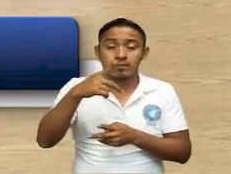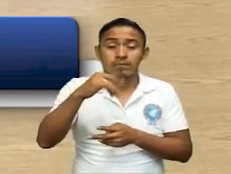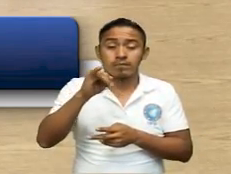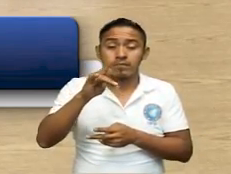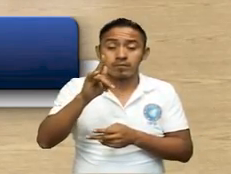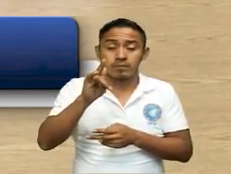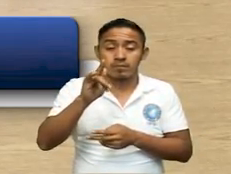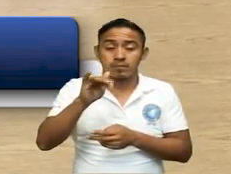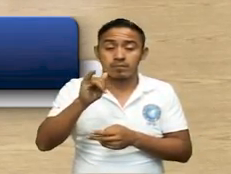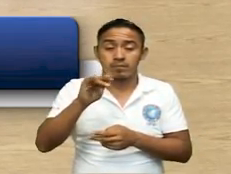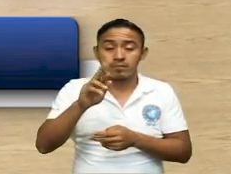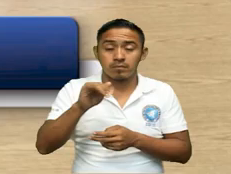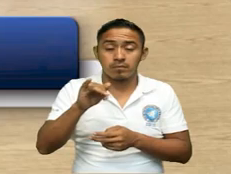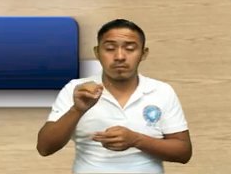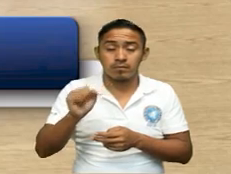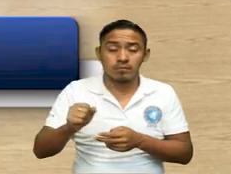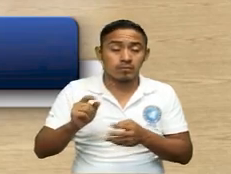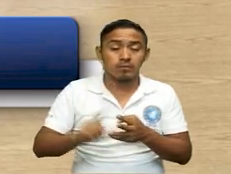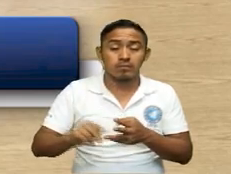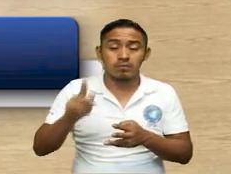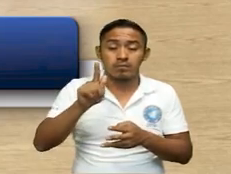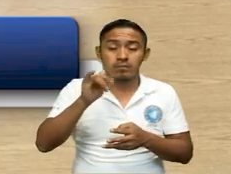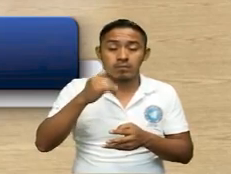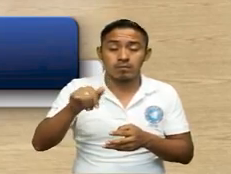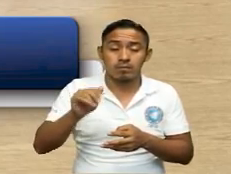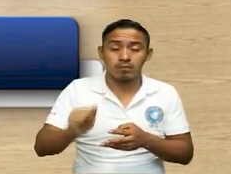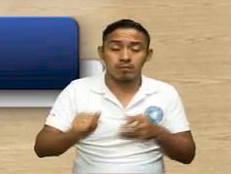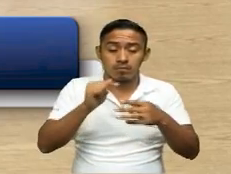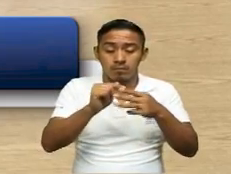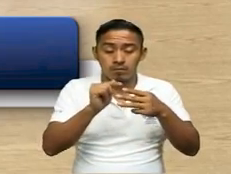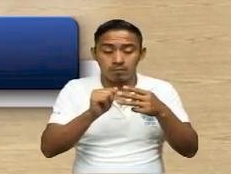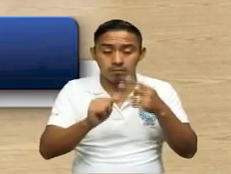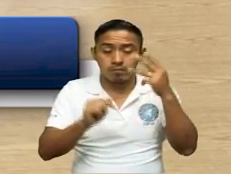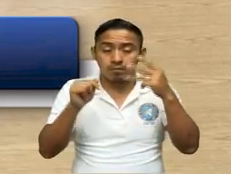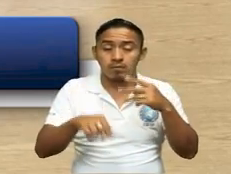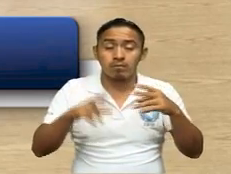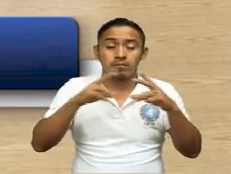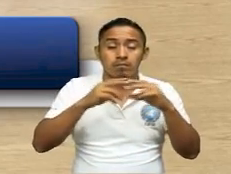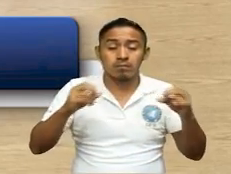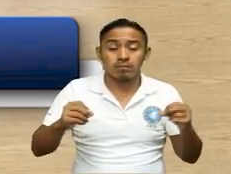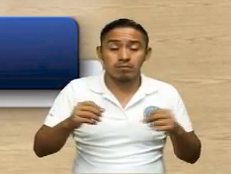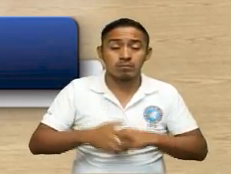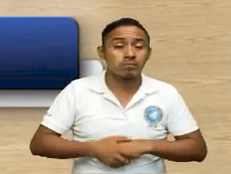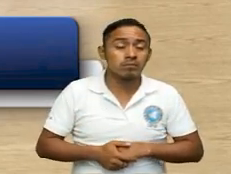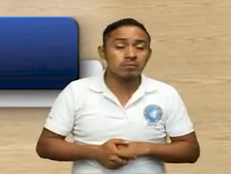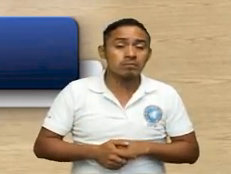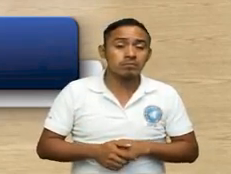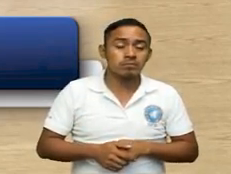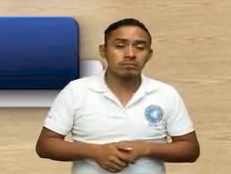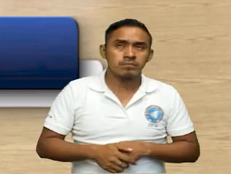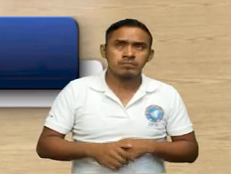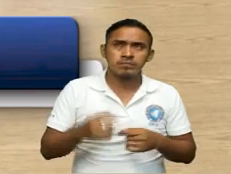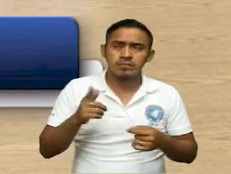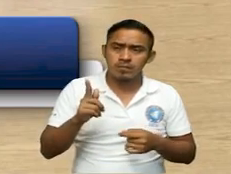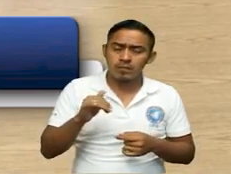versicolor y las tiñas. Entonces son las tres principales que tenemos acá. Y en la tiña tenemos un